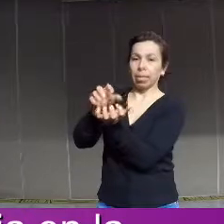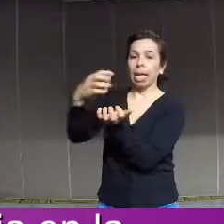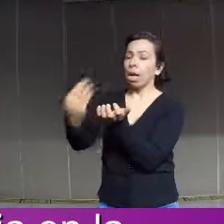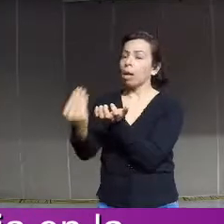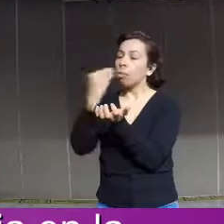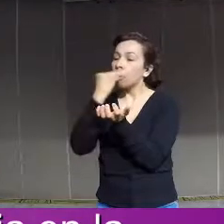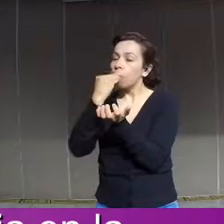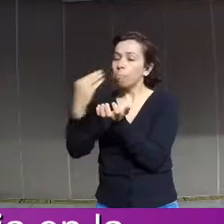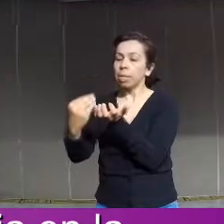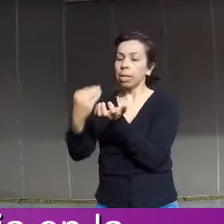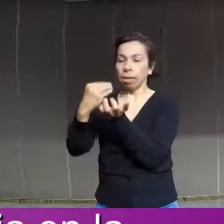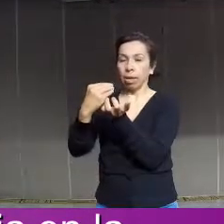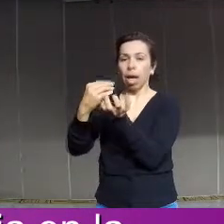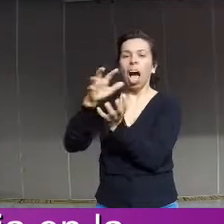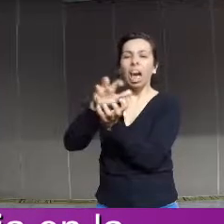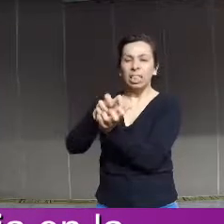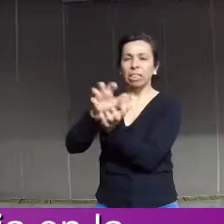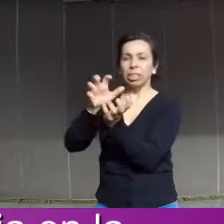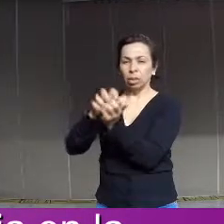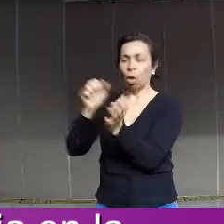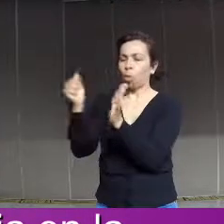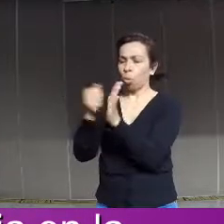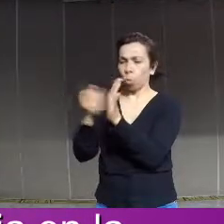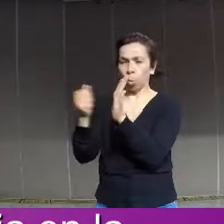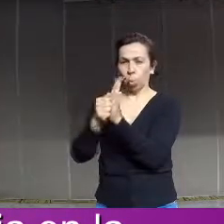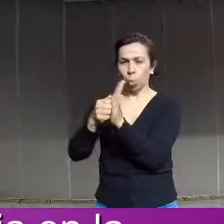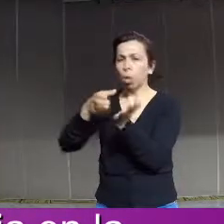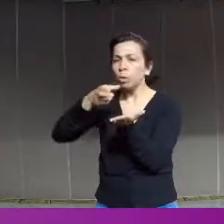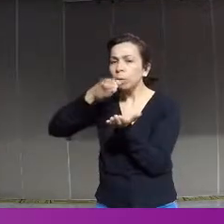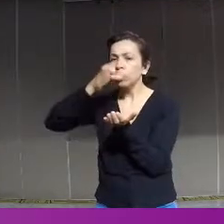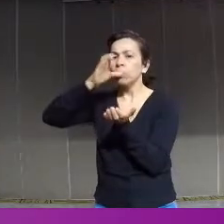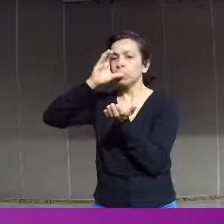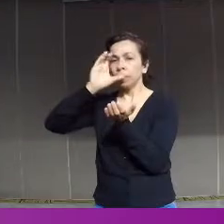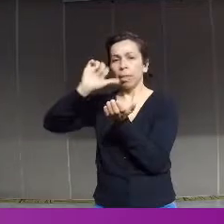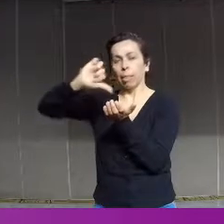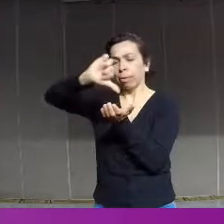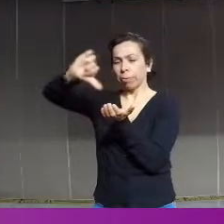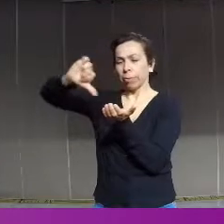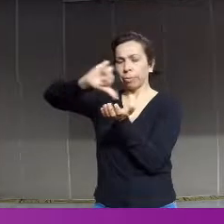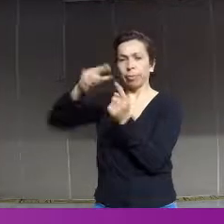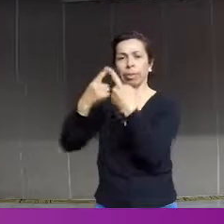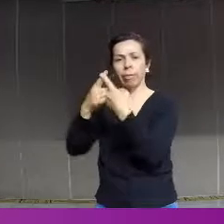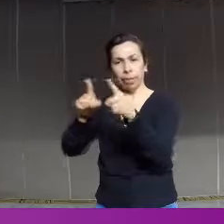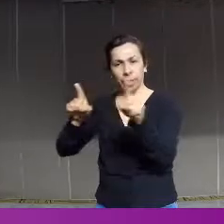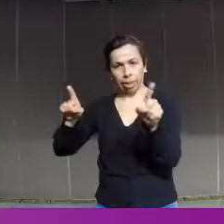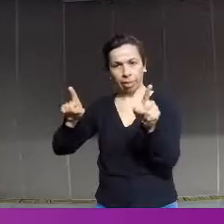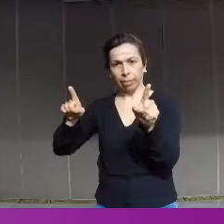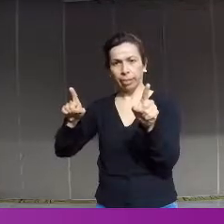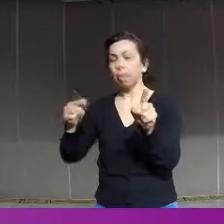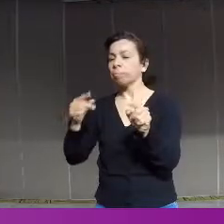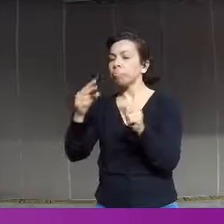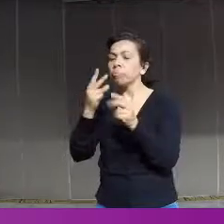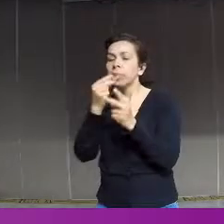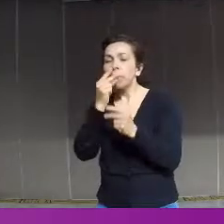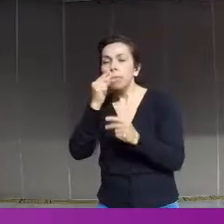¿sí? Si es algo sólido, si es algo semisólido, si le estás dando un líquido, en la consistencia y en el sabor de la comida.